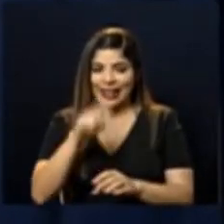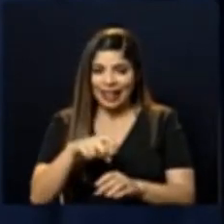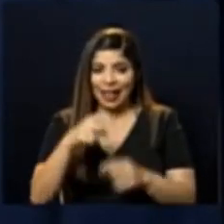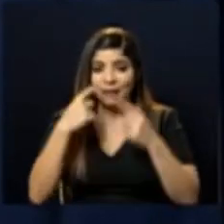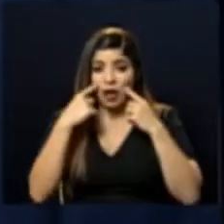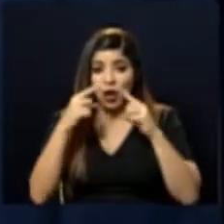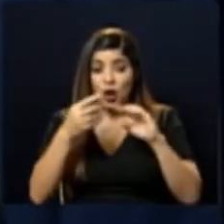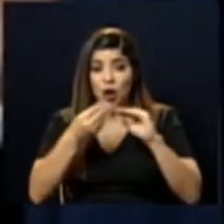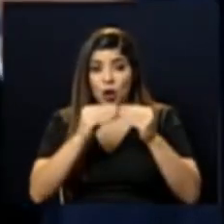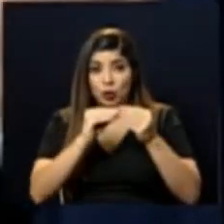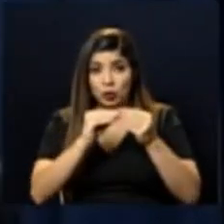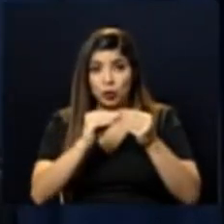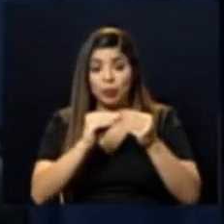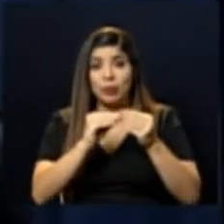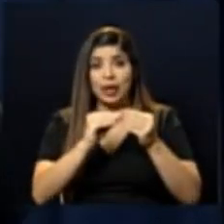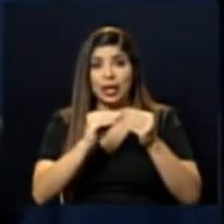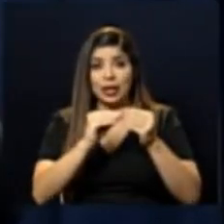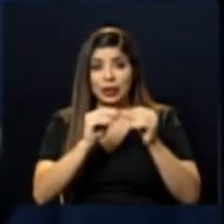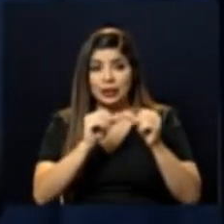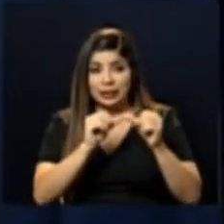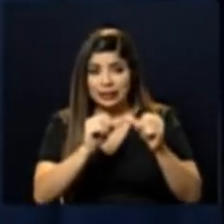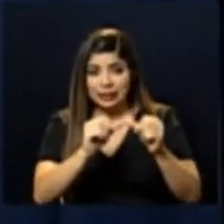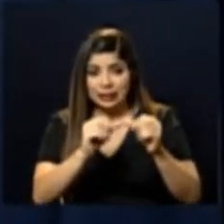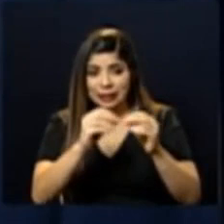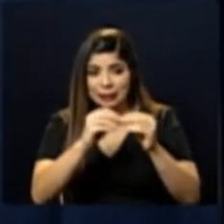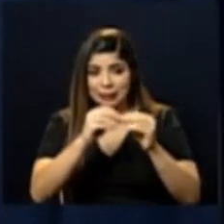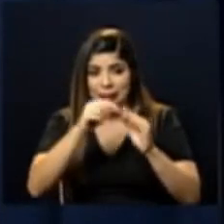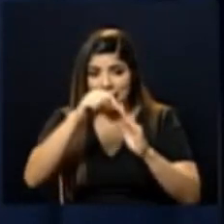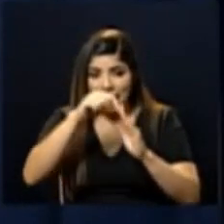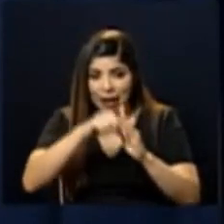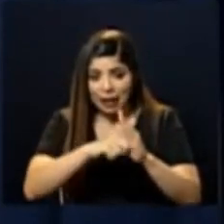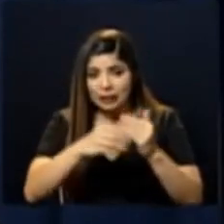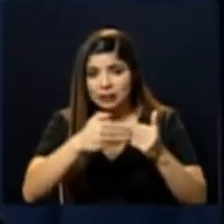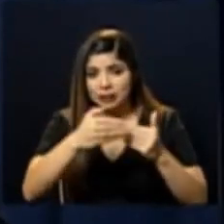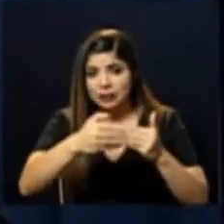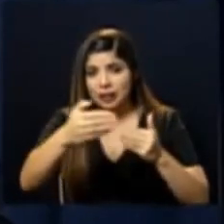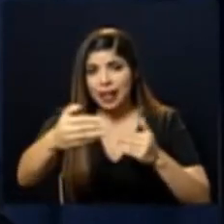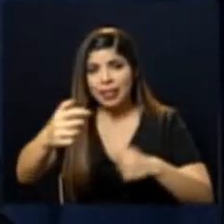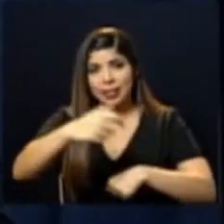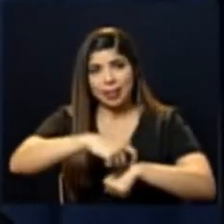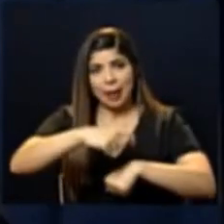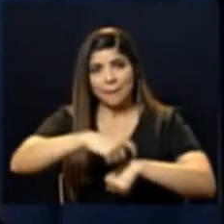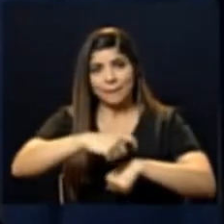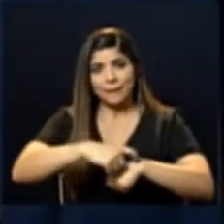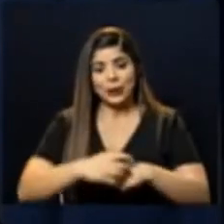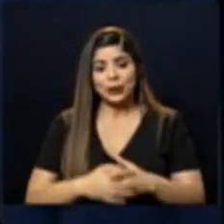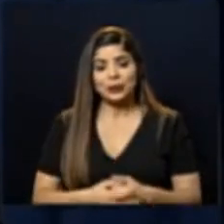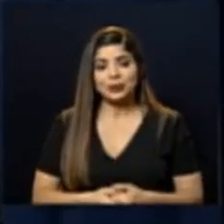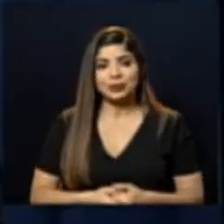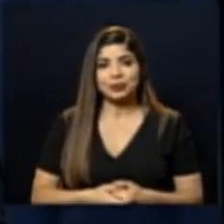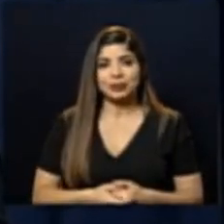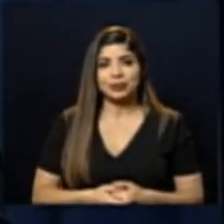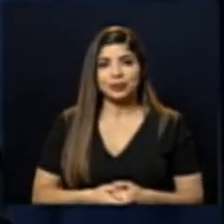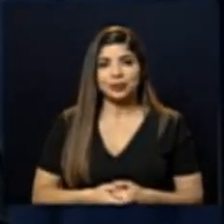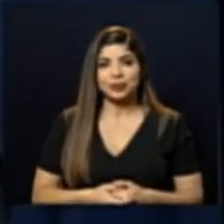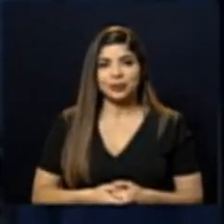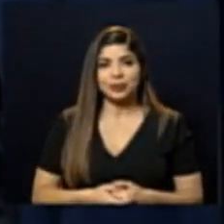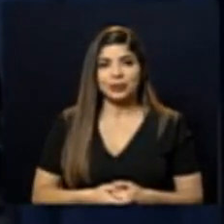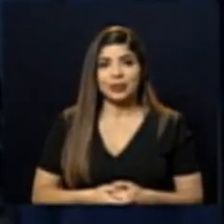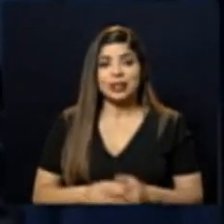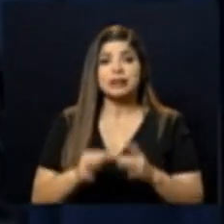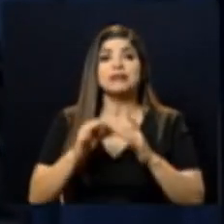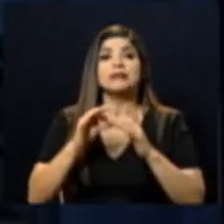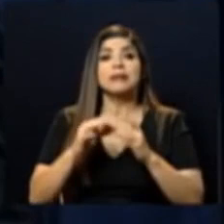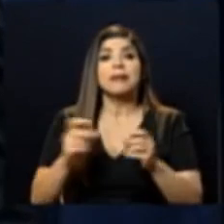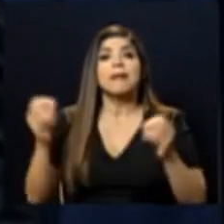que esos datos se mantengan y profundicen en el tiempo. Es mucho más lo que